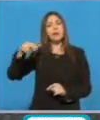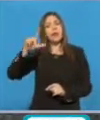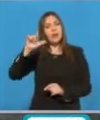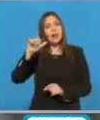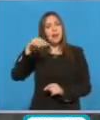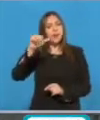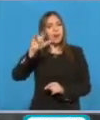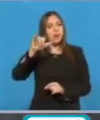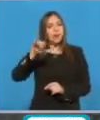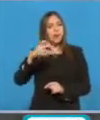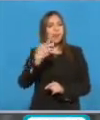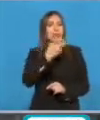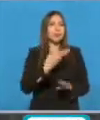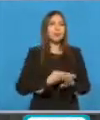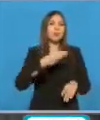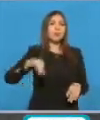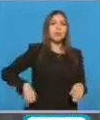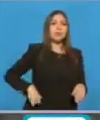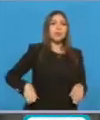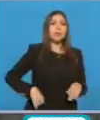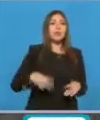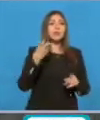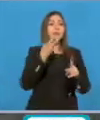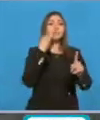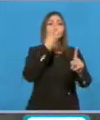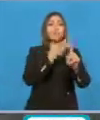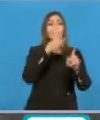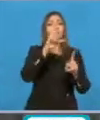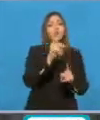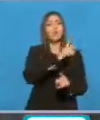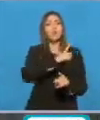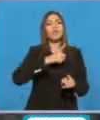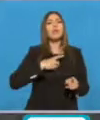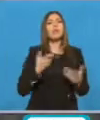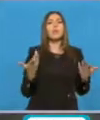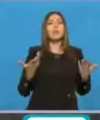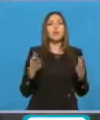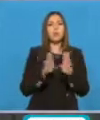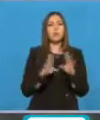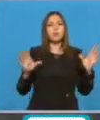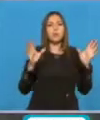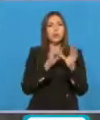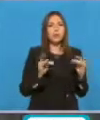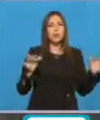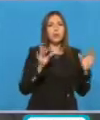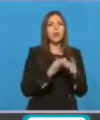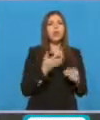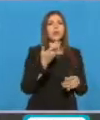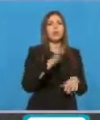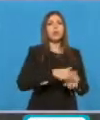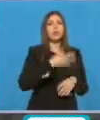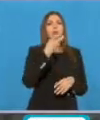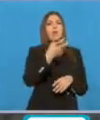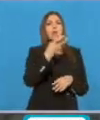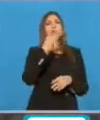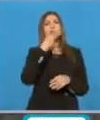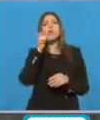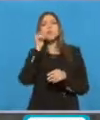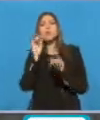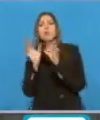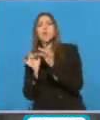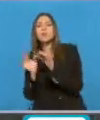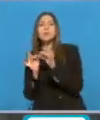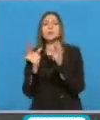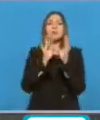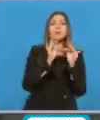pues no hay que condenarla, hay que tratar de explicar por qué era el Pepe Grillo de Hernán Cortés. Bueno,